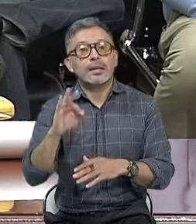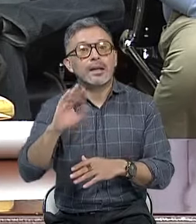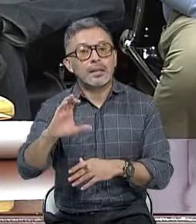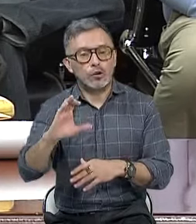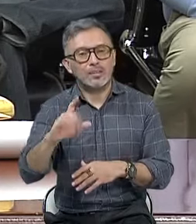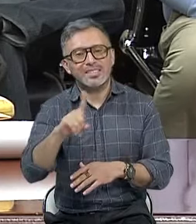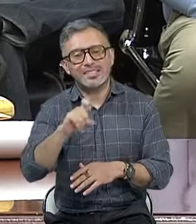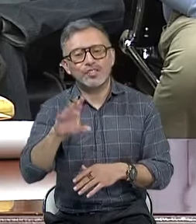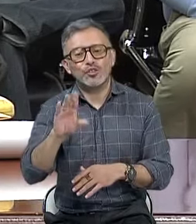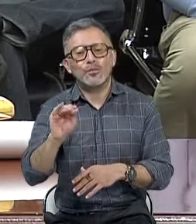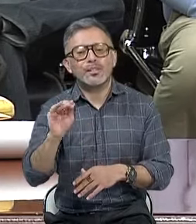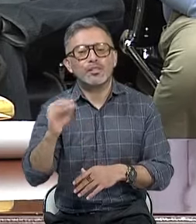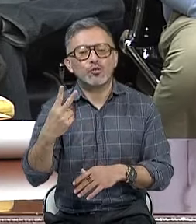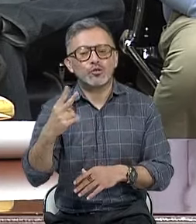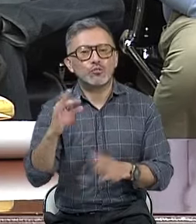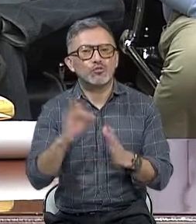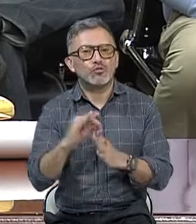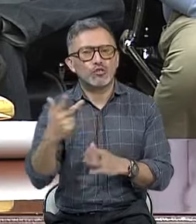192.81